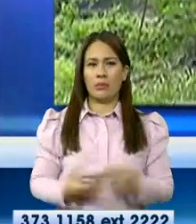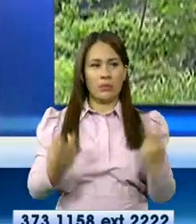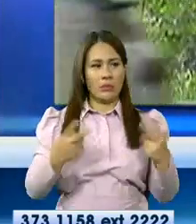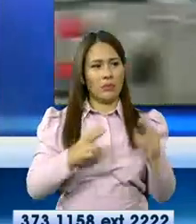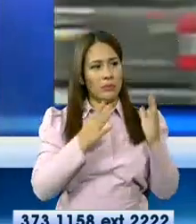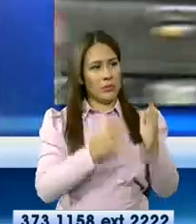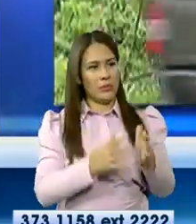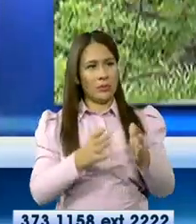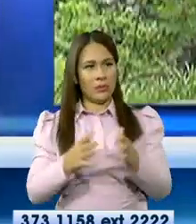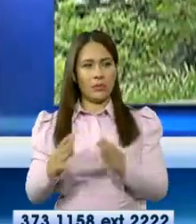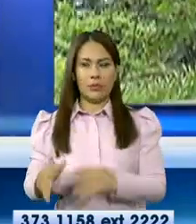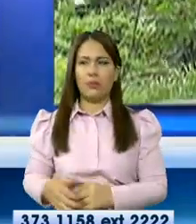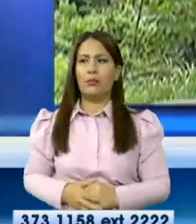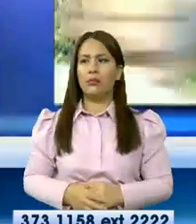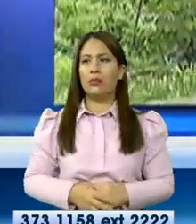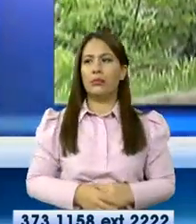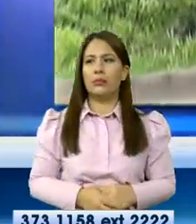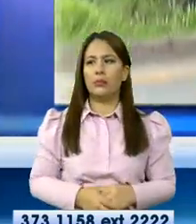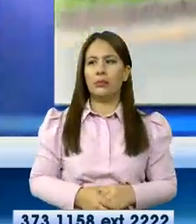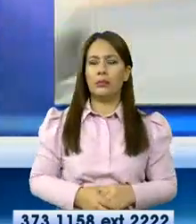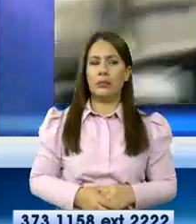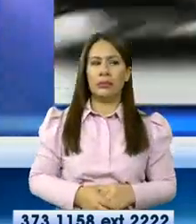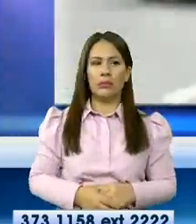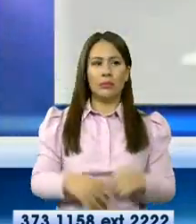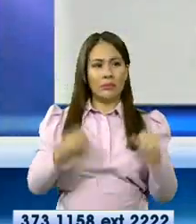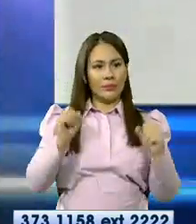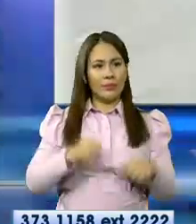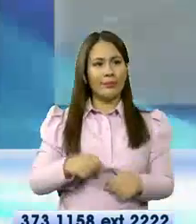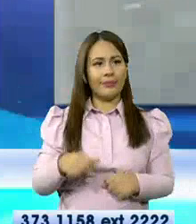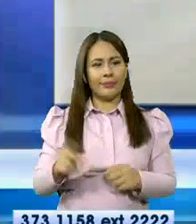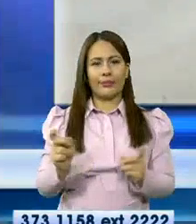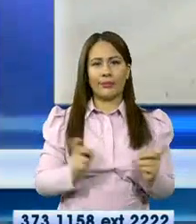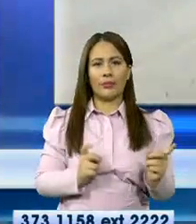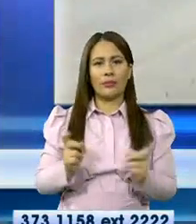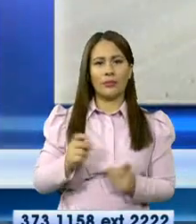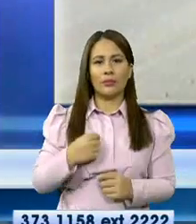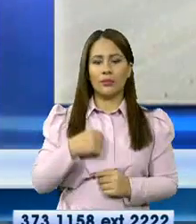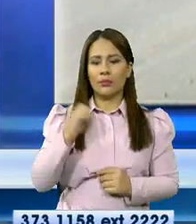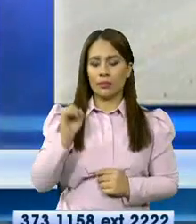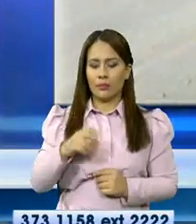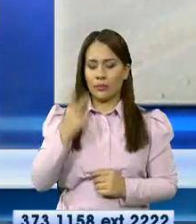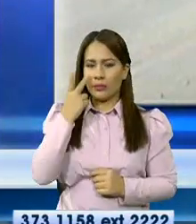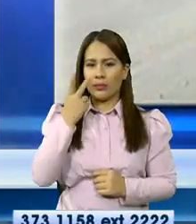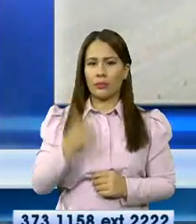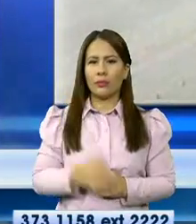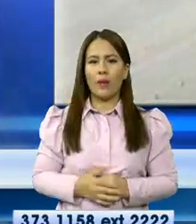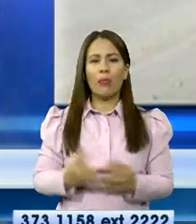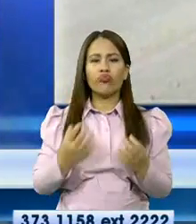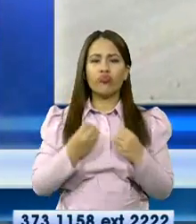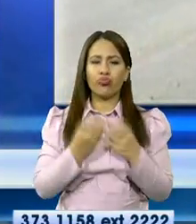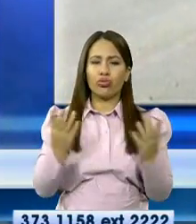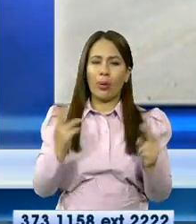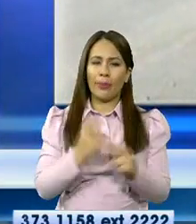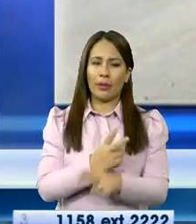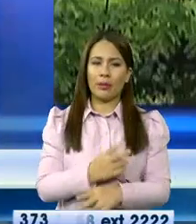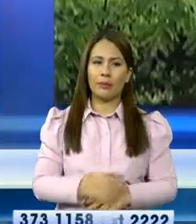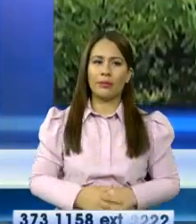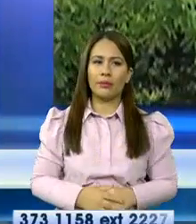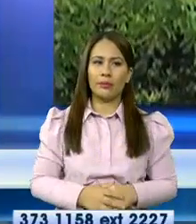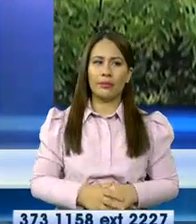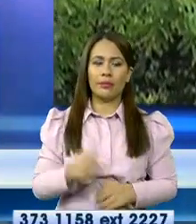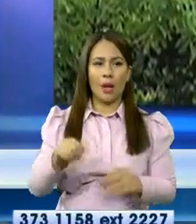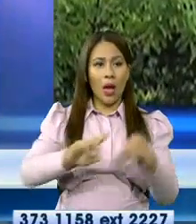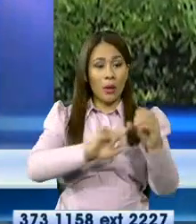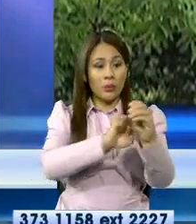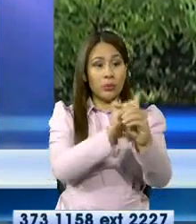situación y no trata de subir la velocidad, trata de mantenerla y... Por algún lado ha mejorado, sí ha mejorado bastante. Estos radares,